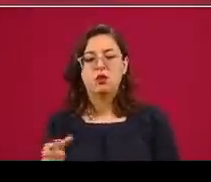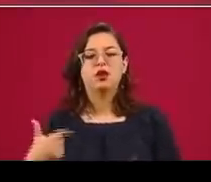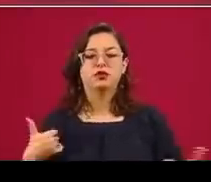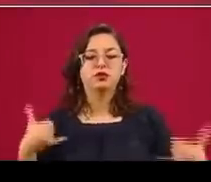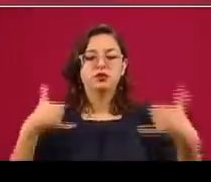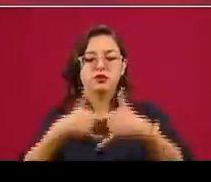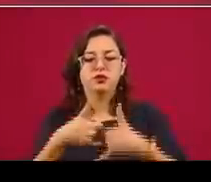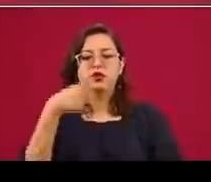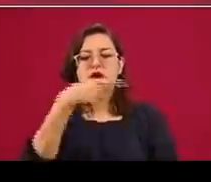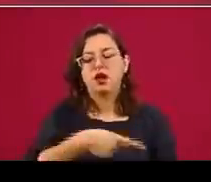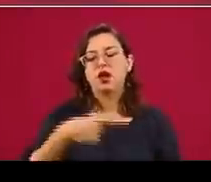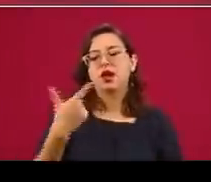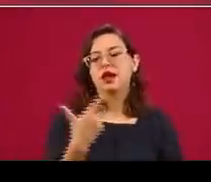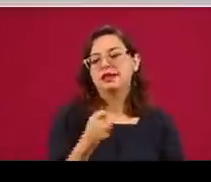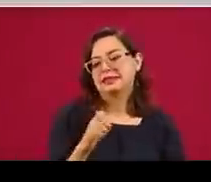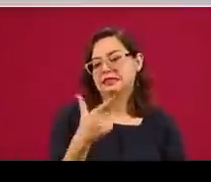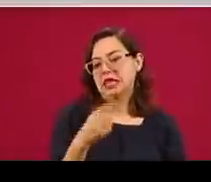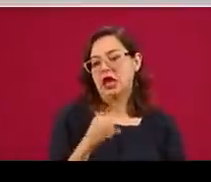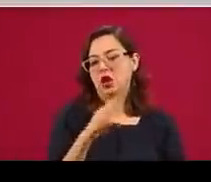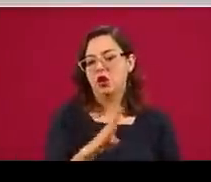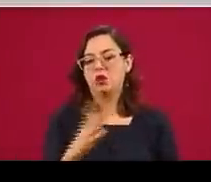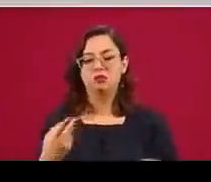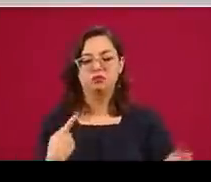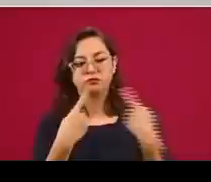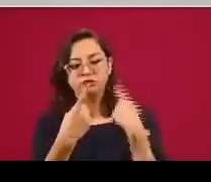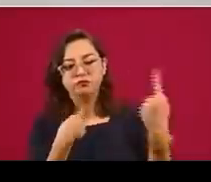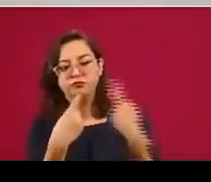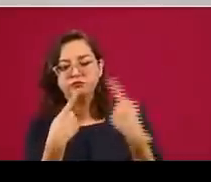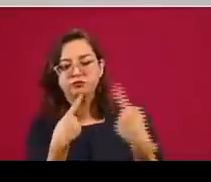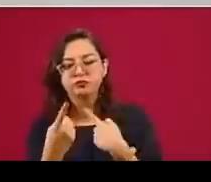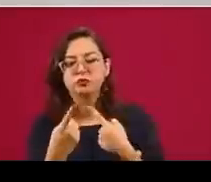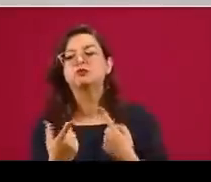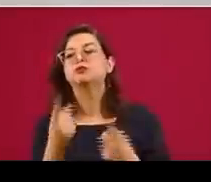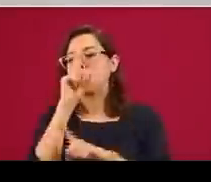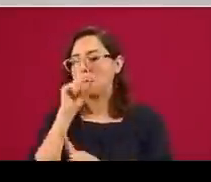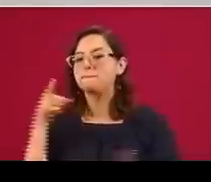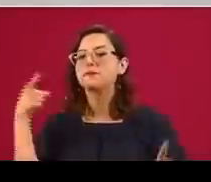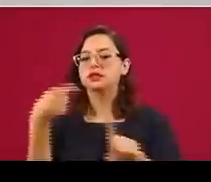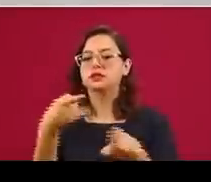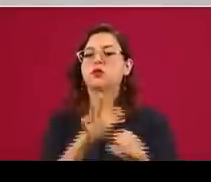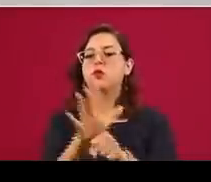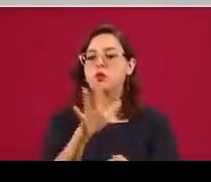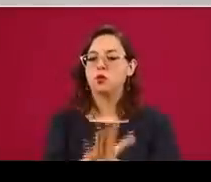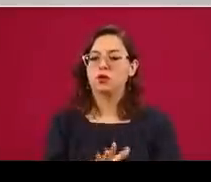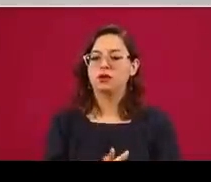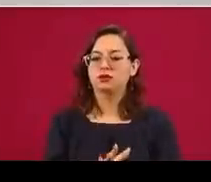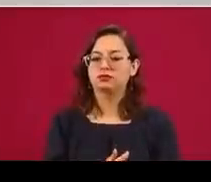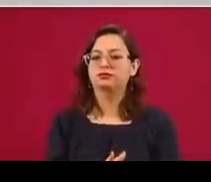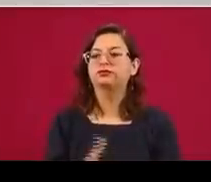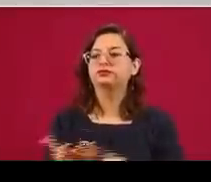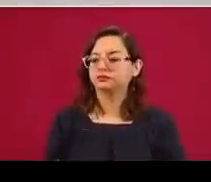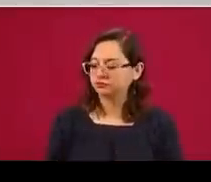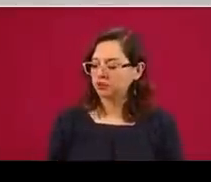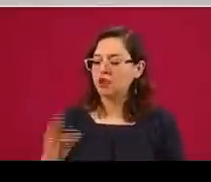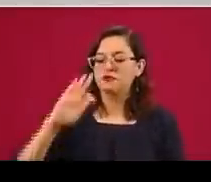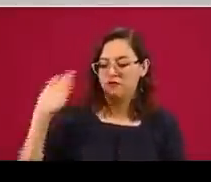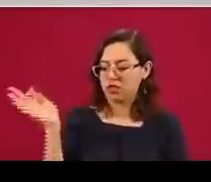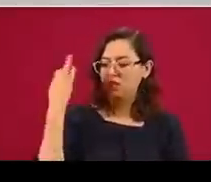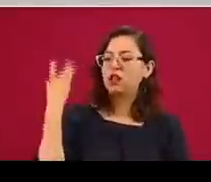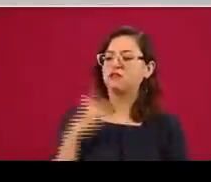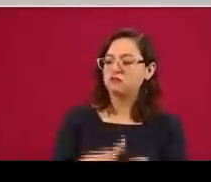va a buscar que se mantenga el apoyo del gobierno